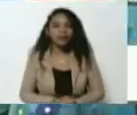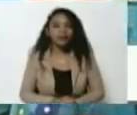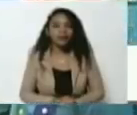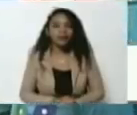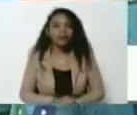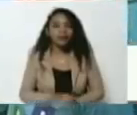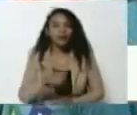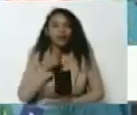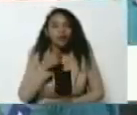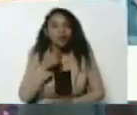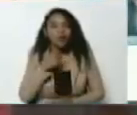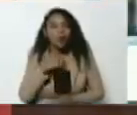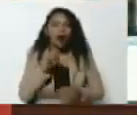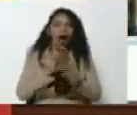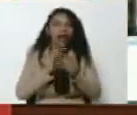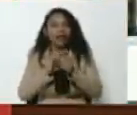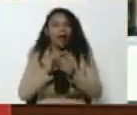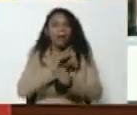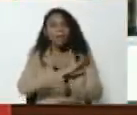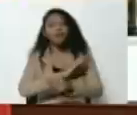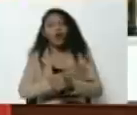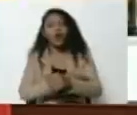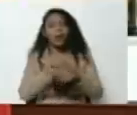Me hubiera gustado cantar Poder Popular.